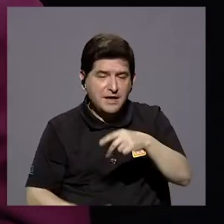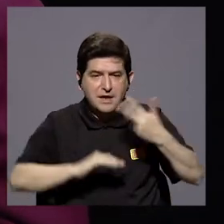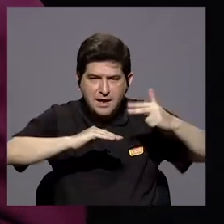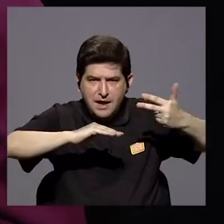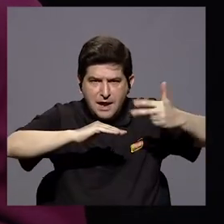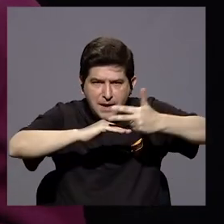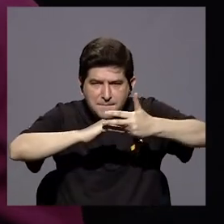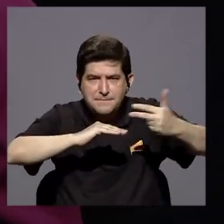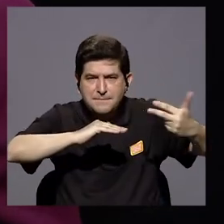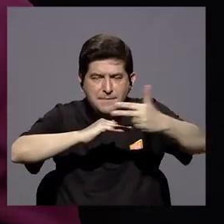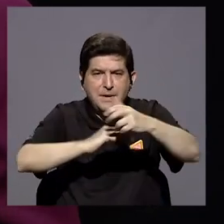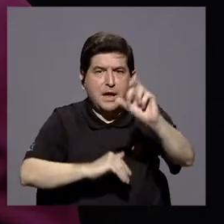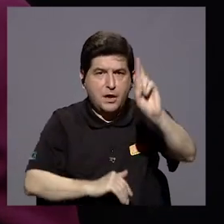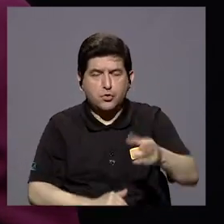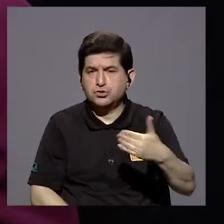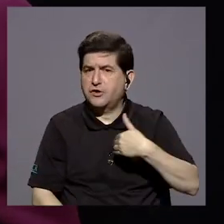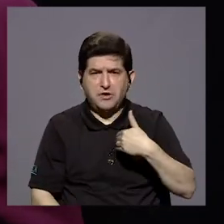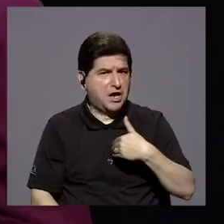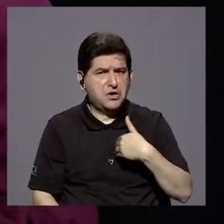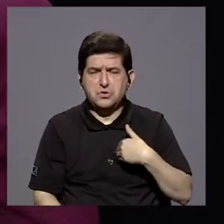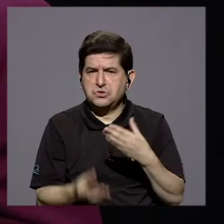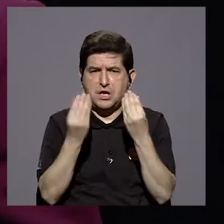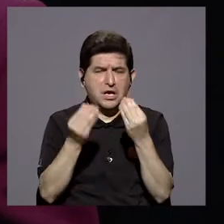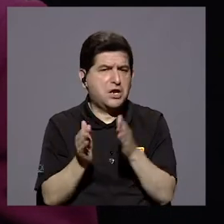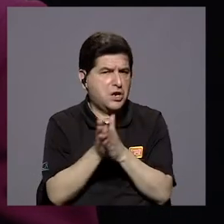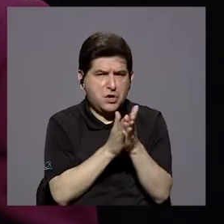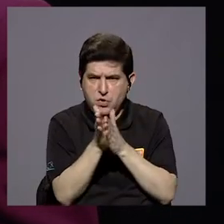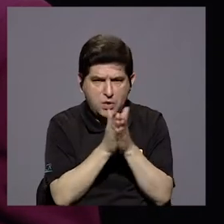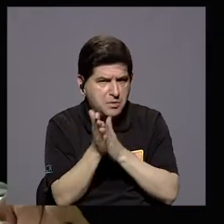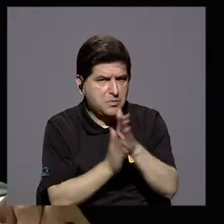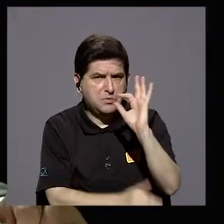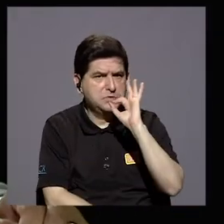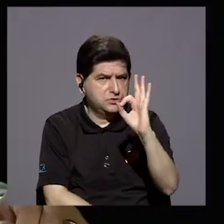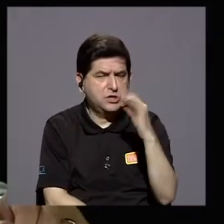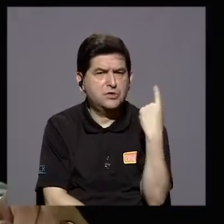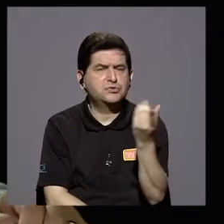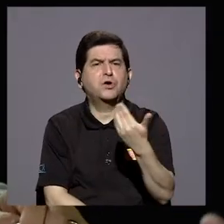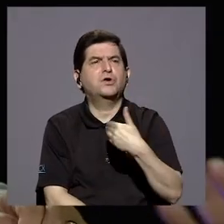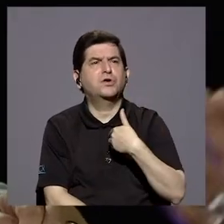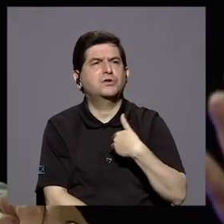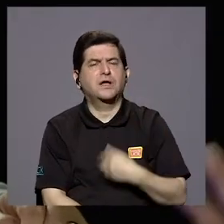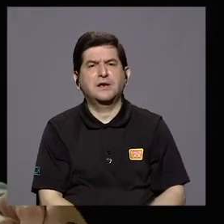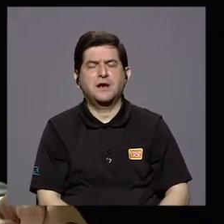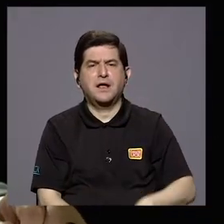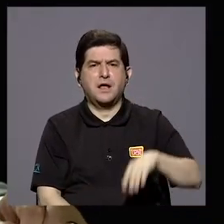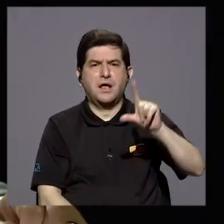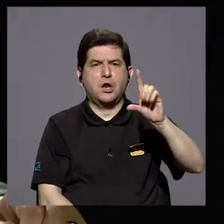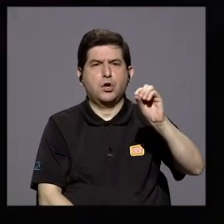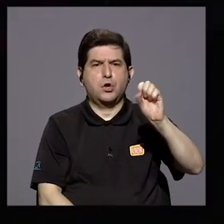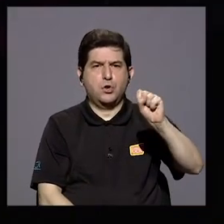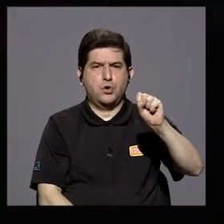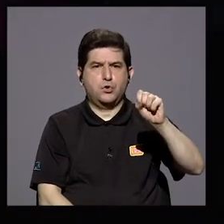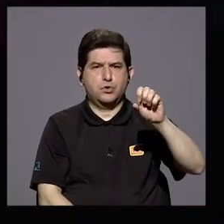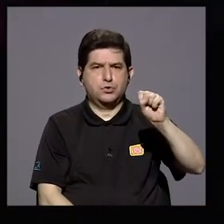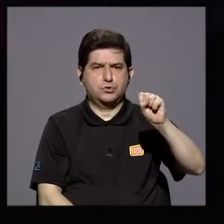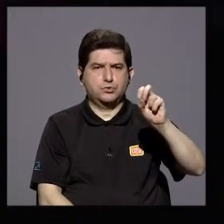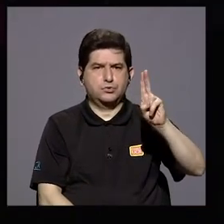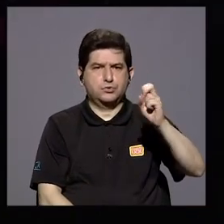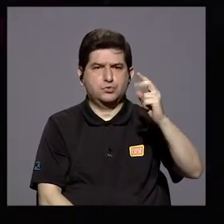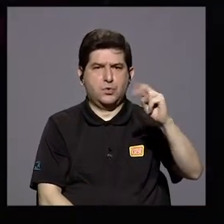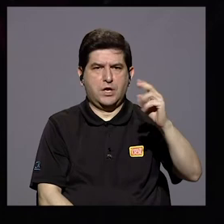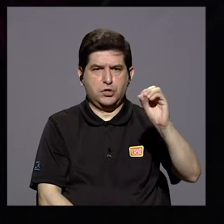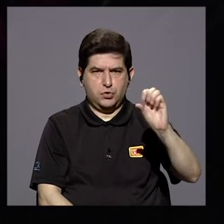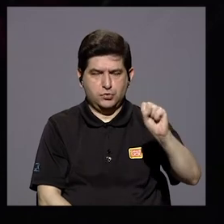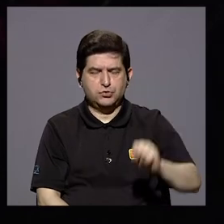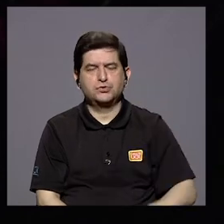marinas, nosotros aquí en Costa Rica no tenemos muchas porque no hemos explotado eso bien, solo tenemos los sueños allá en